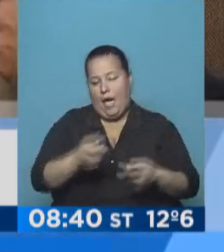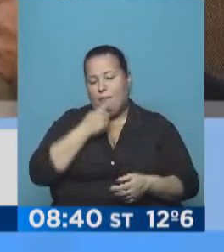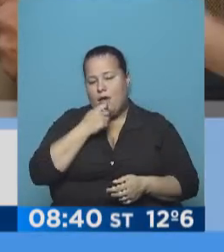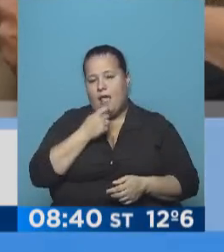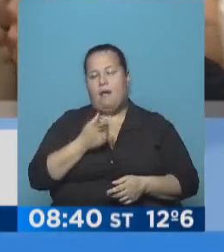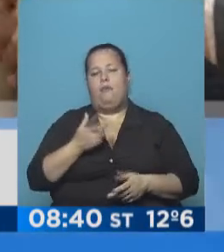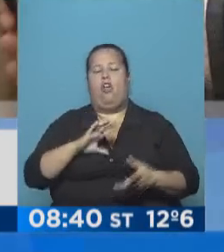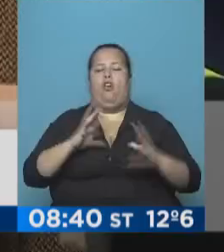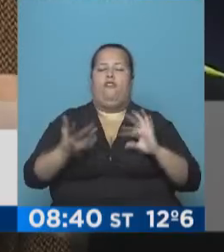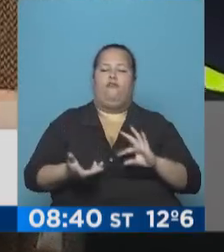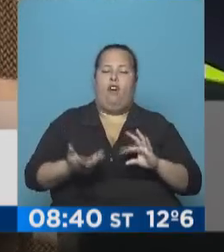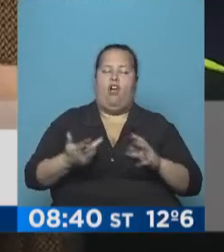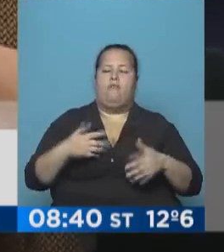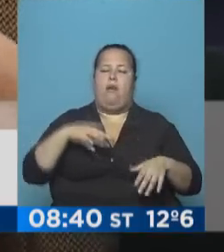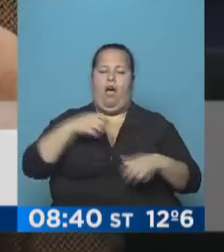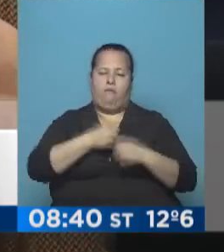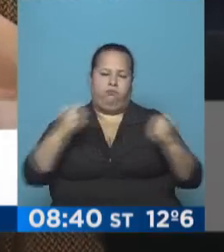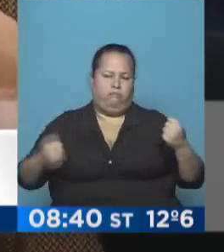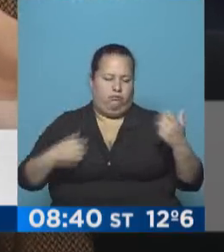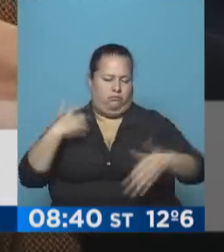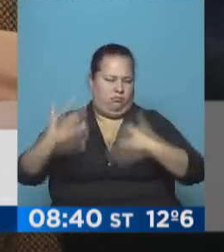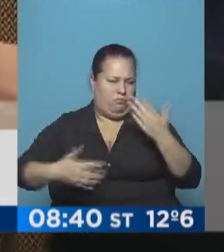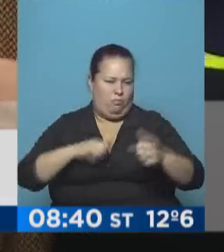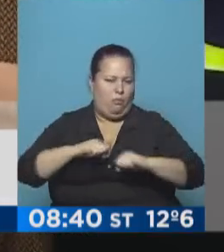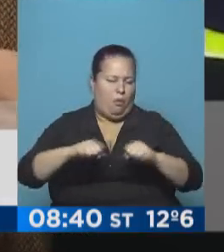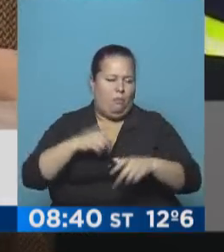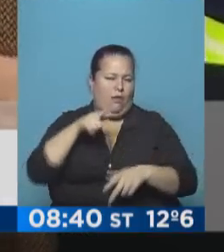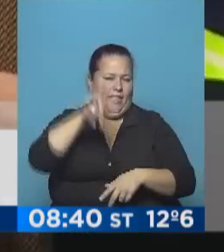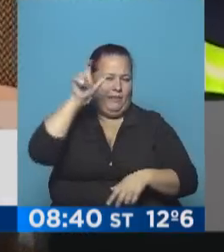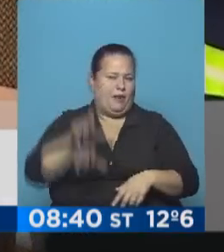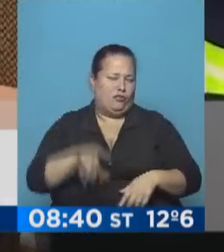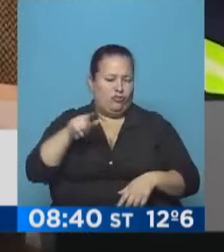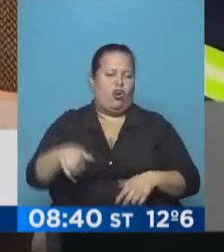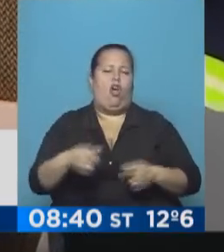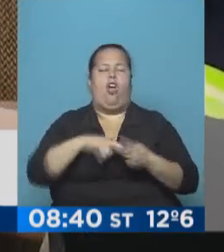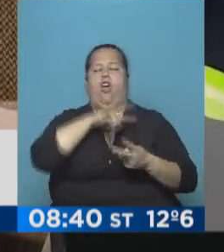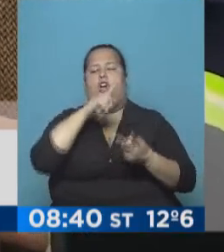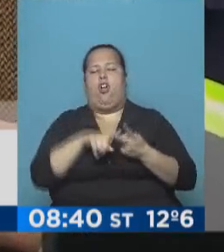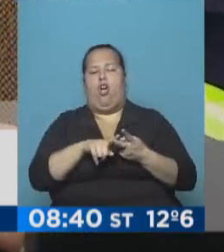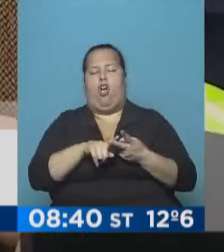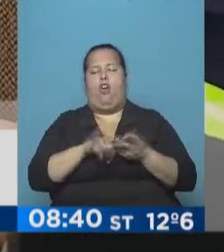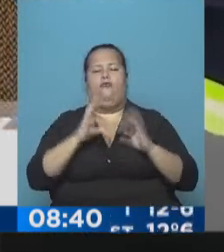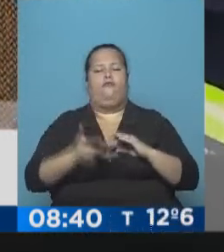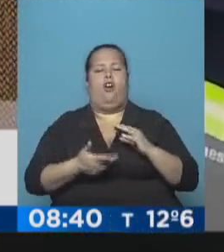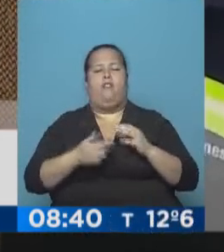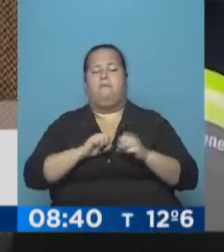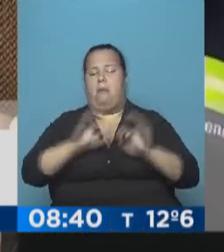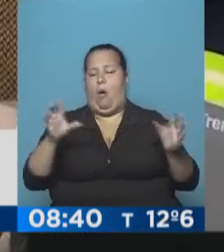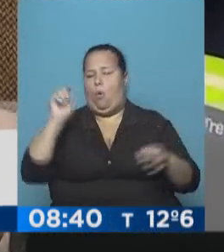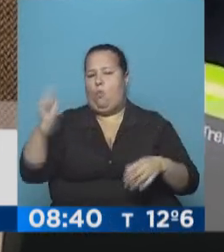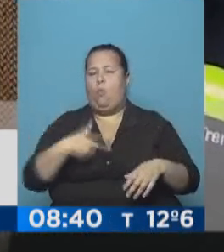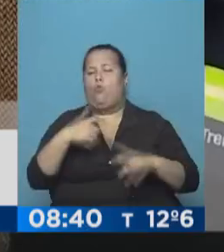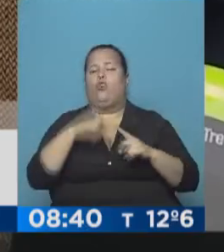con actitudes sumamente agresivas de este personal, con actitudes agresivas, por